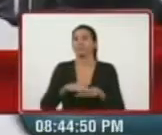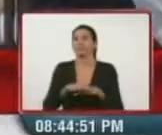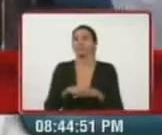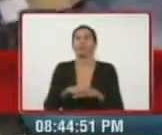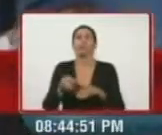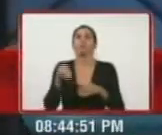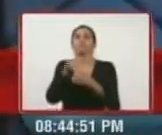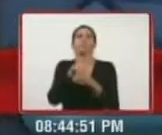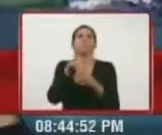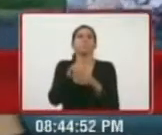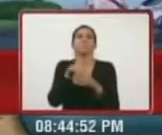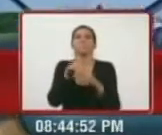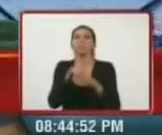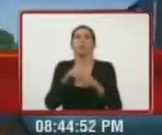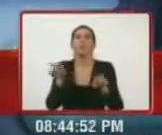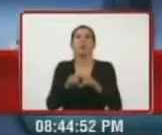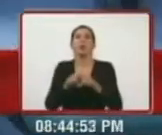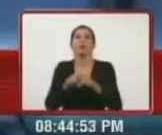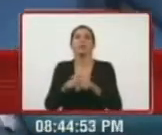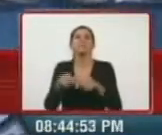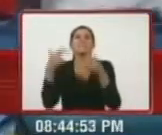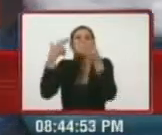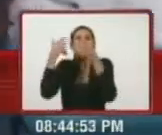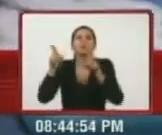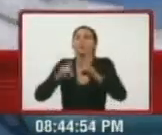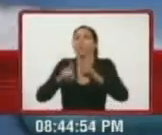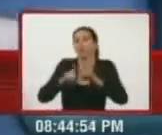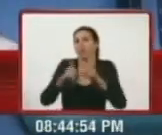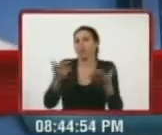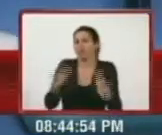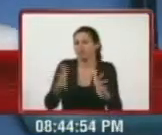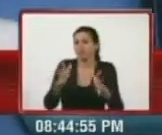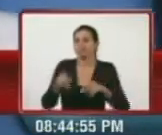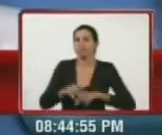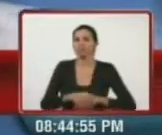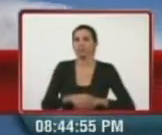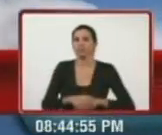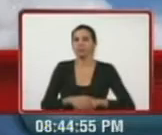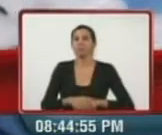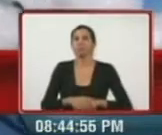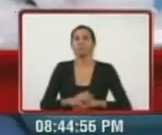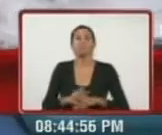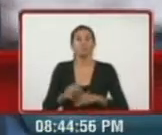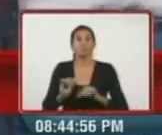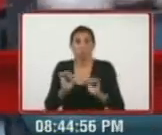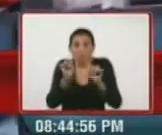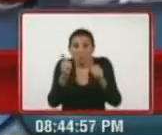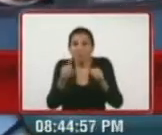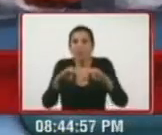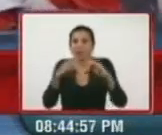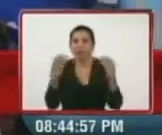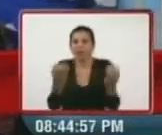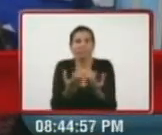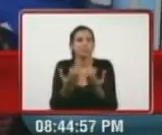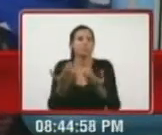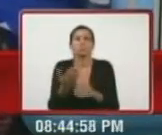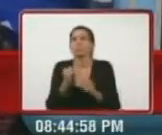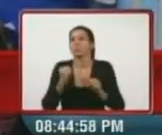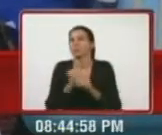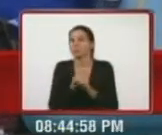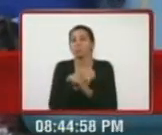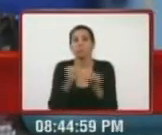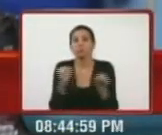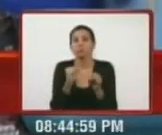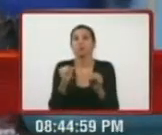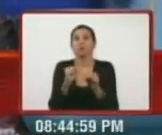secuestrados dentro de su mismo sector. E igualmente se afectó mucho el inicio de clase. El gobierno regional anunció